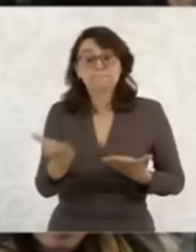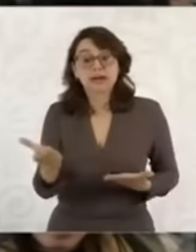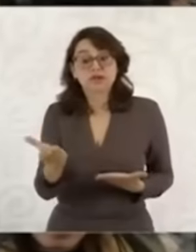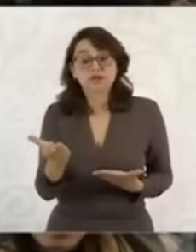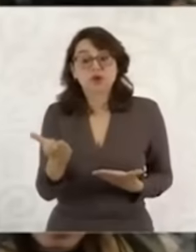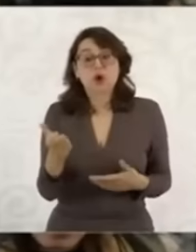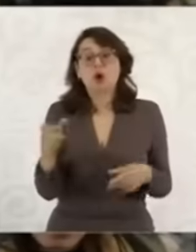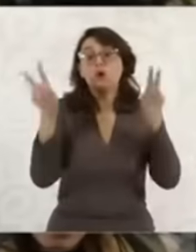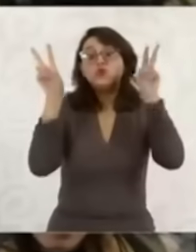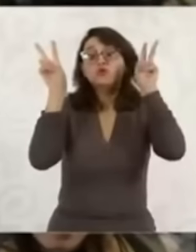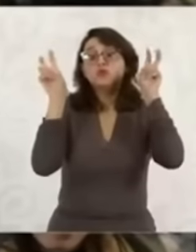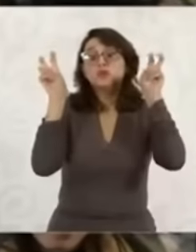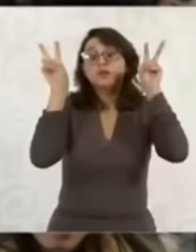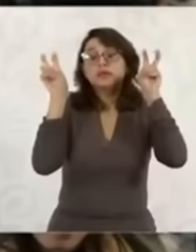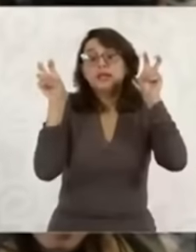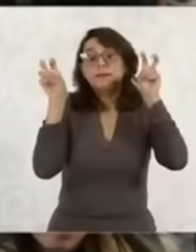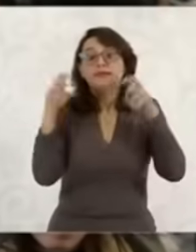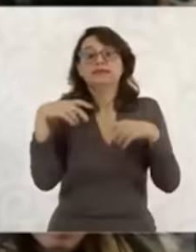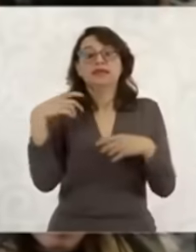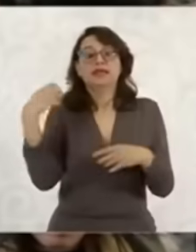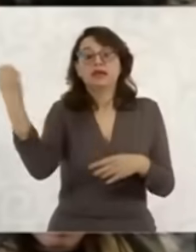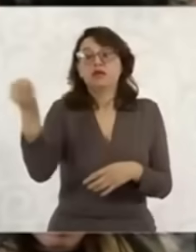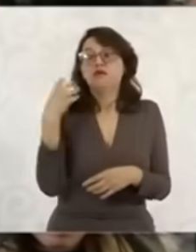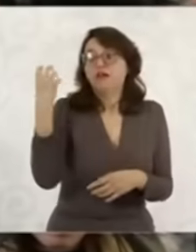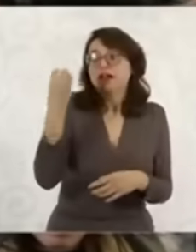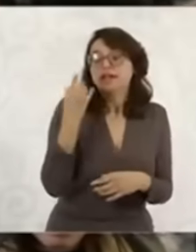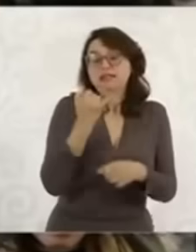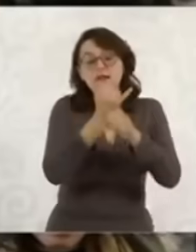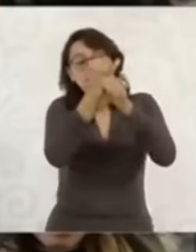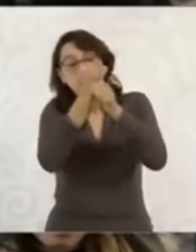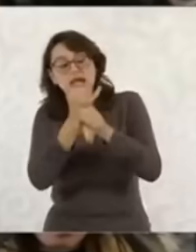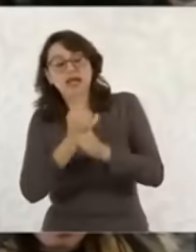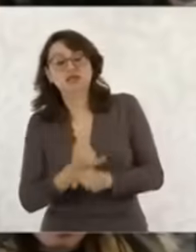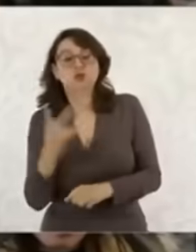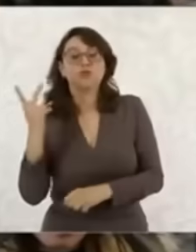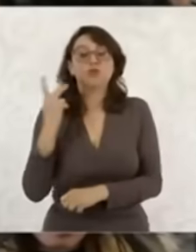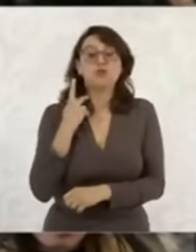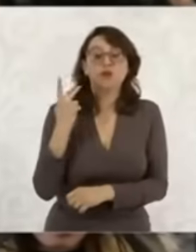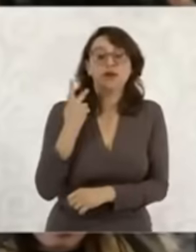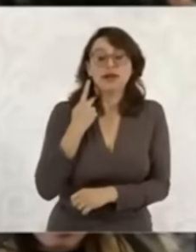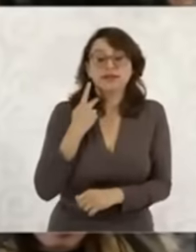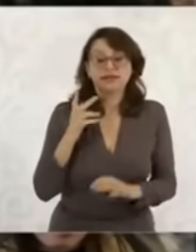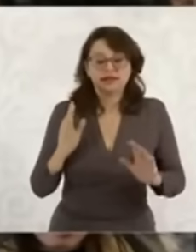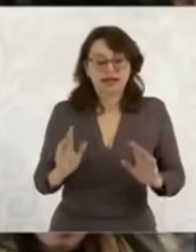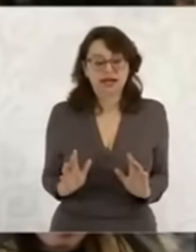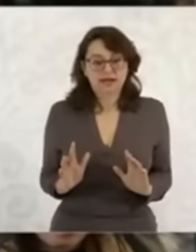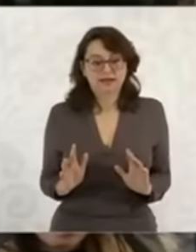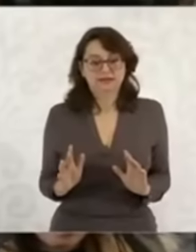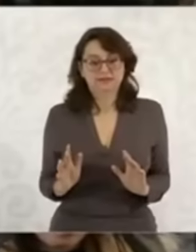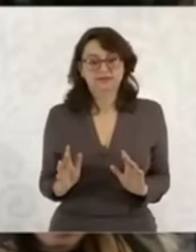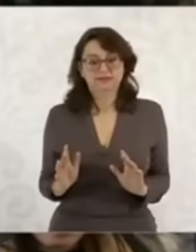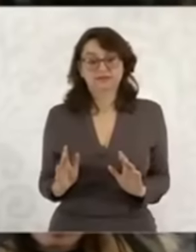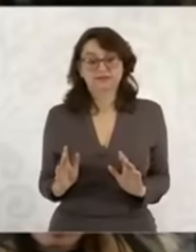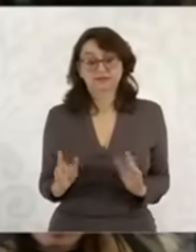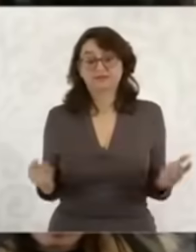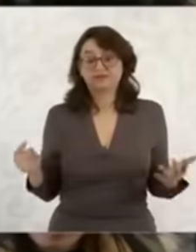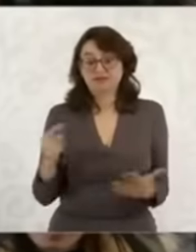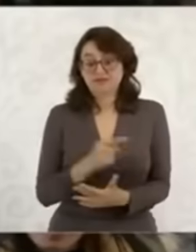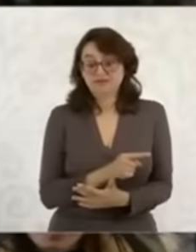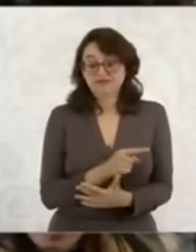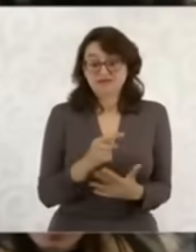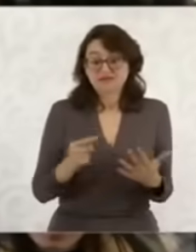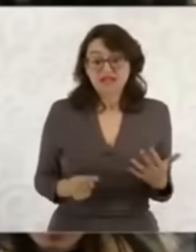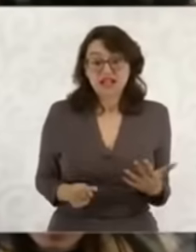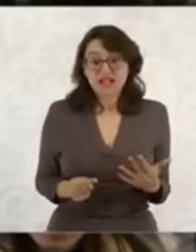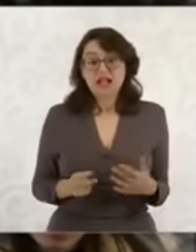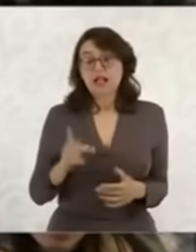supuesta consultoría de riesgos políticos. Y pues pese a esta relación estrecha